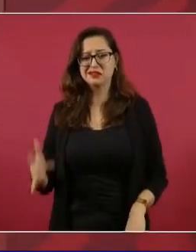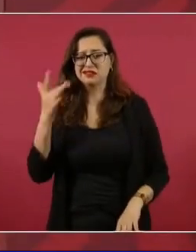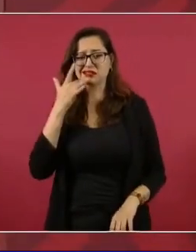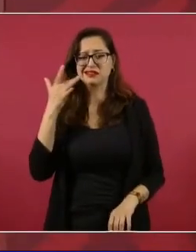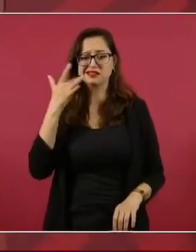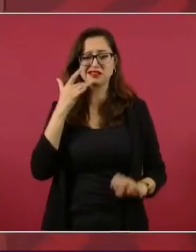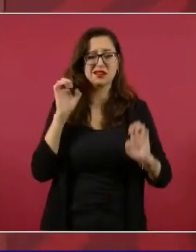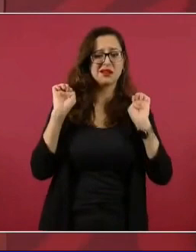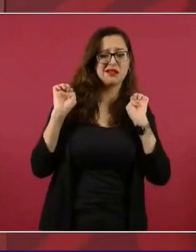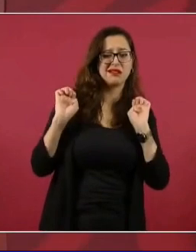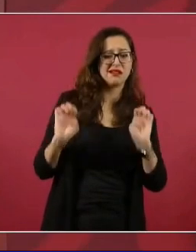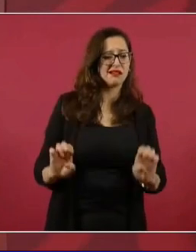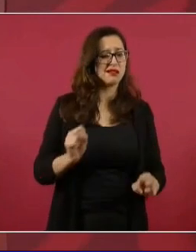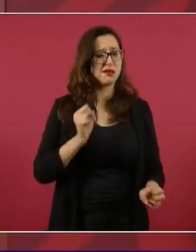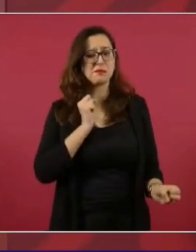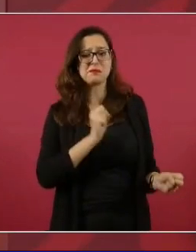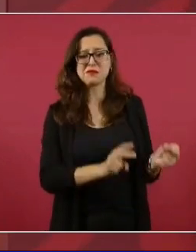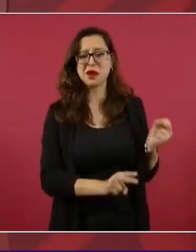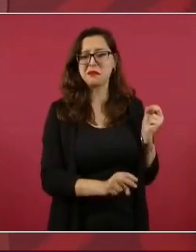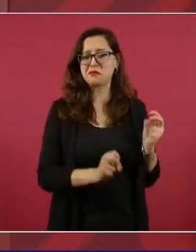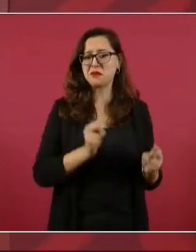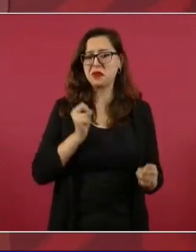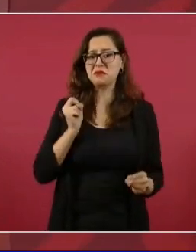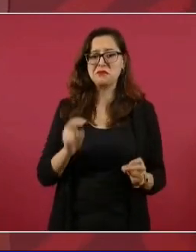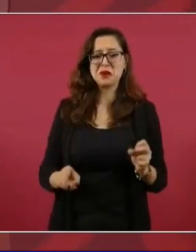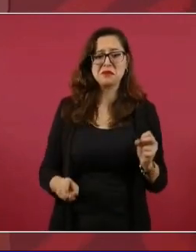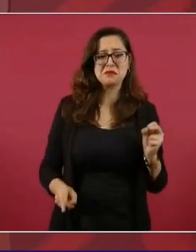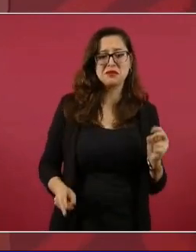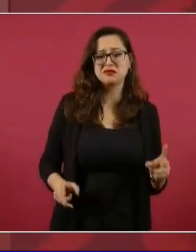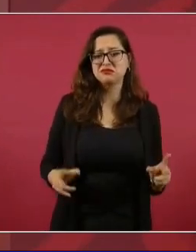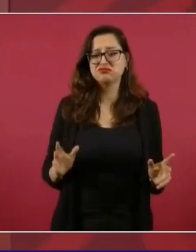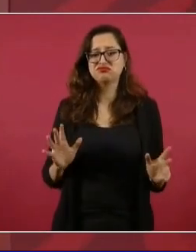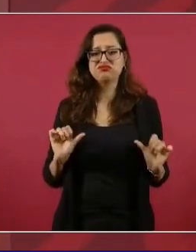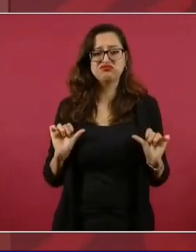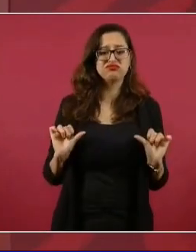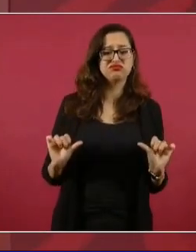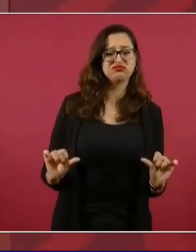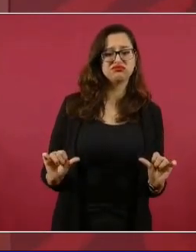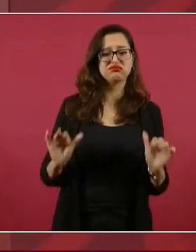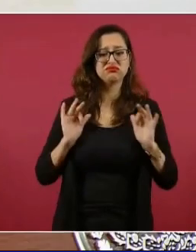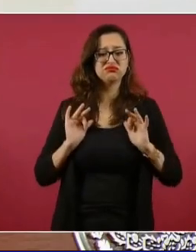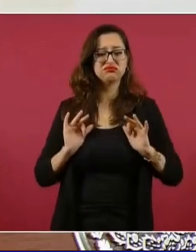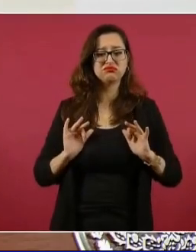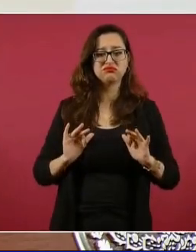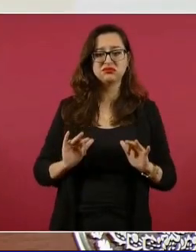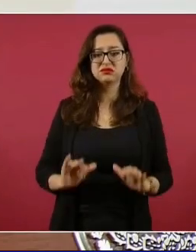lujos y privilegios para los altos funcionarios públicos.